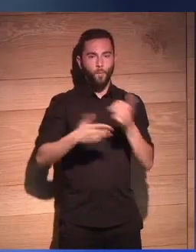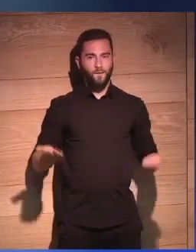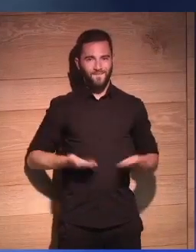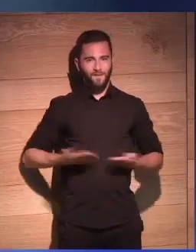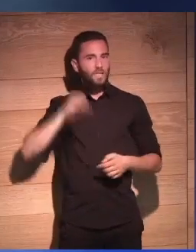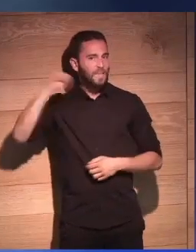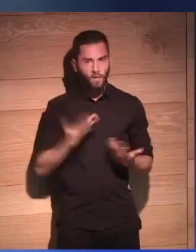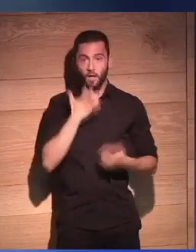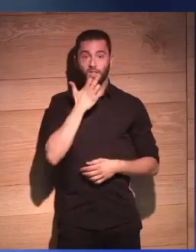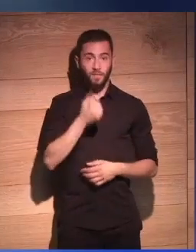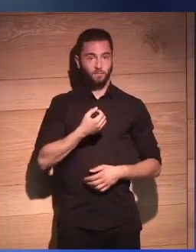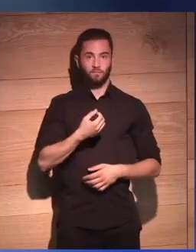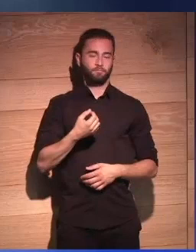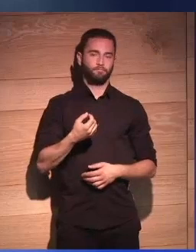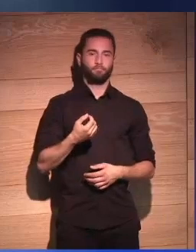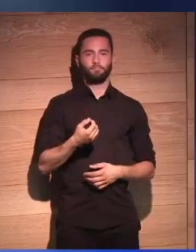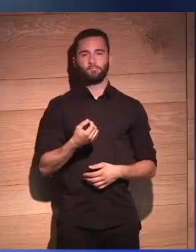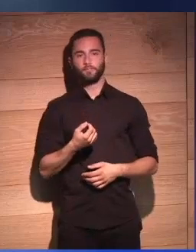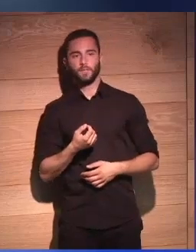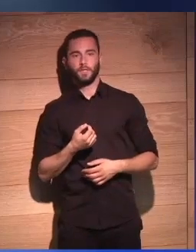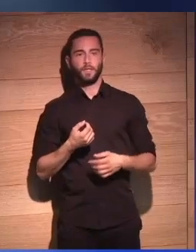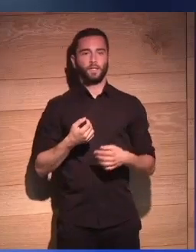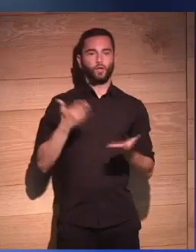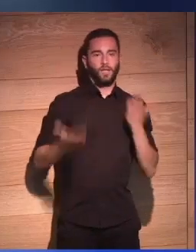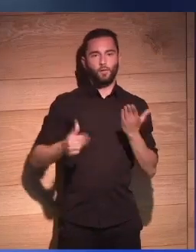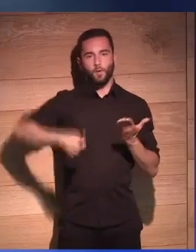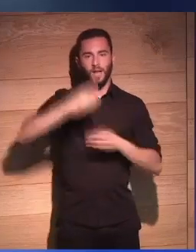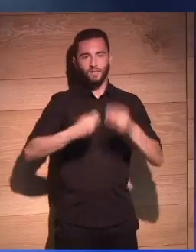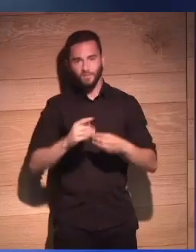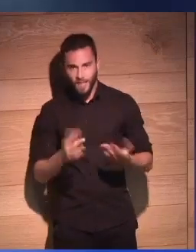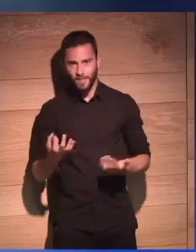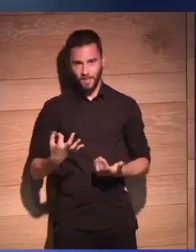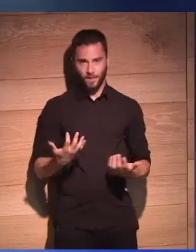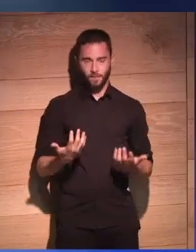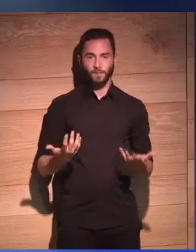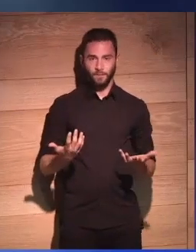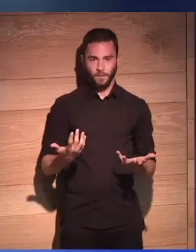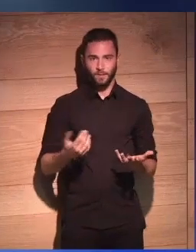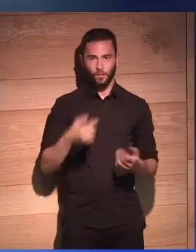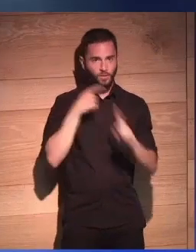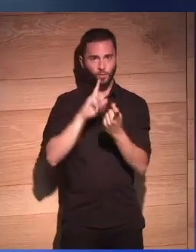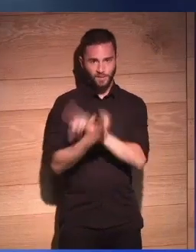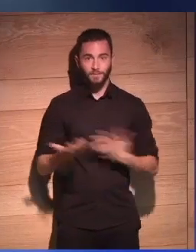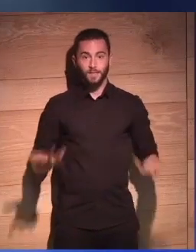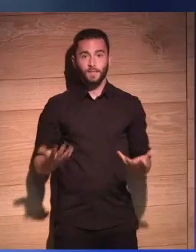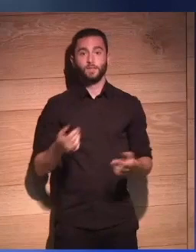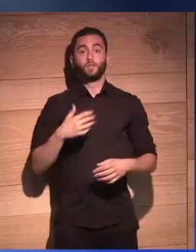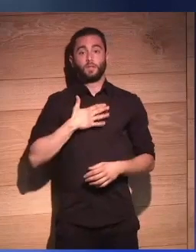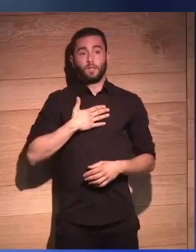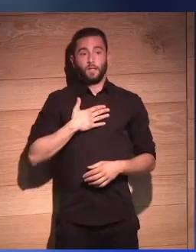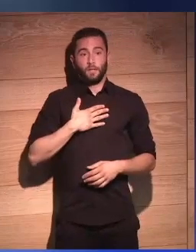los usamos con un espíritu un poco más equilibrado, un poco más slow, diría yo. Y eso me parece genial, esa cosa